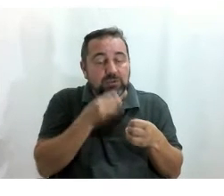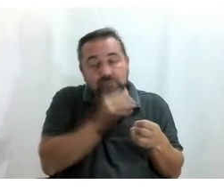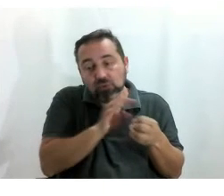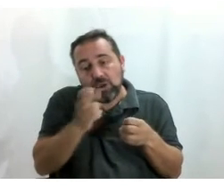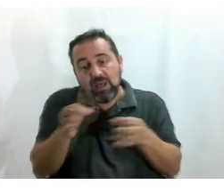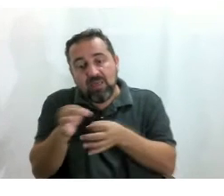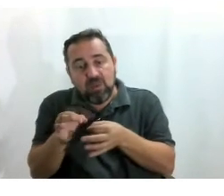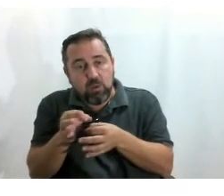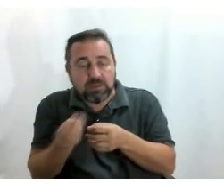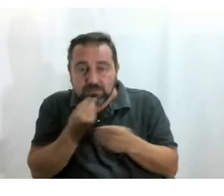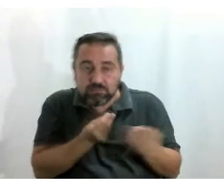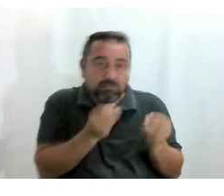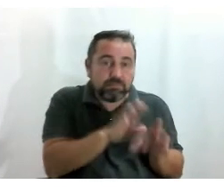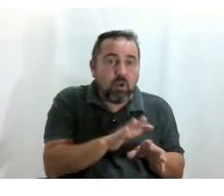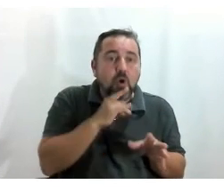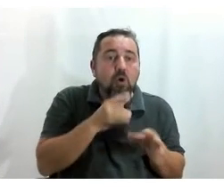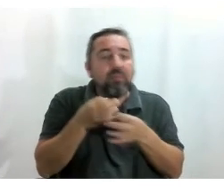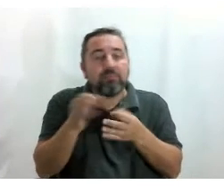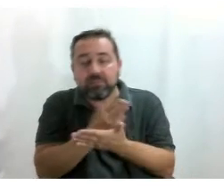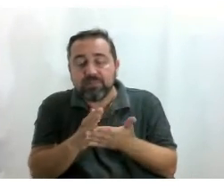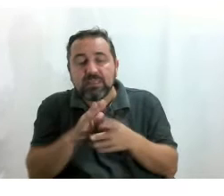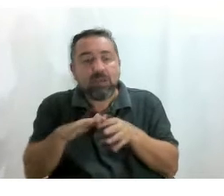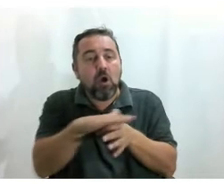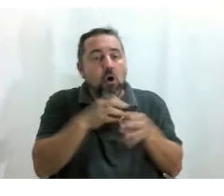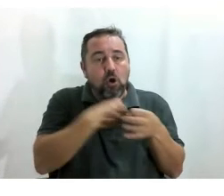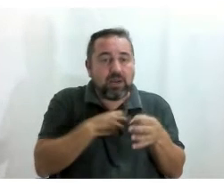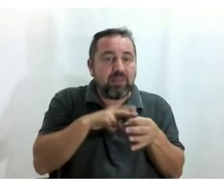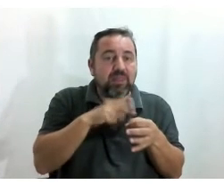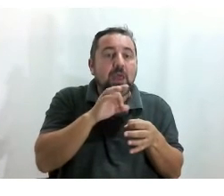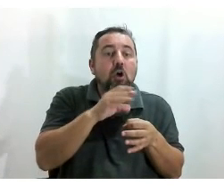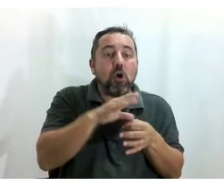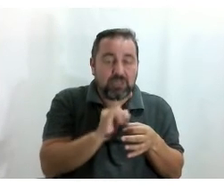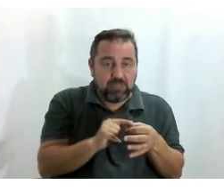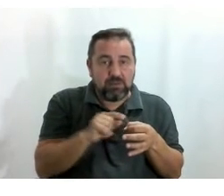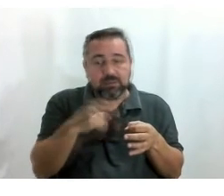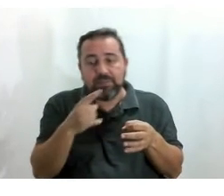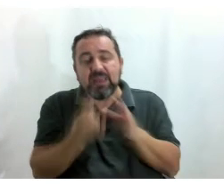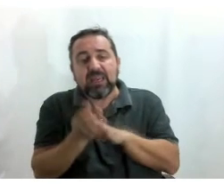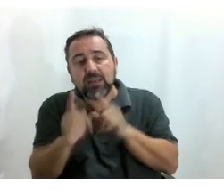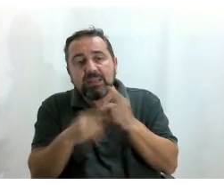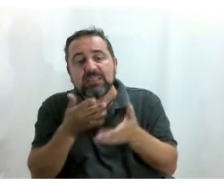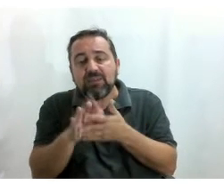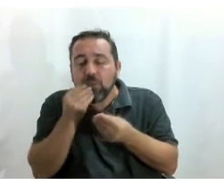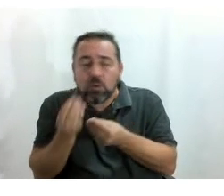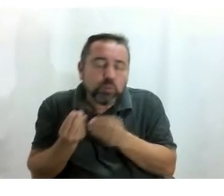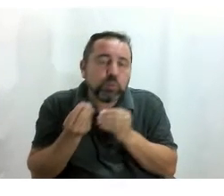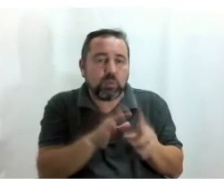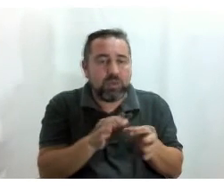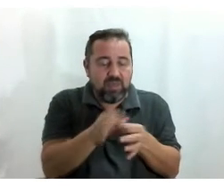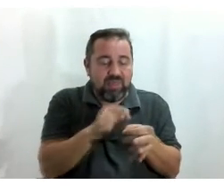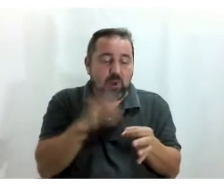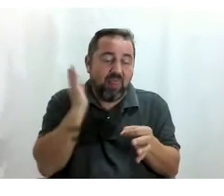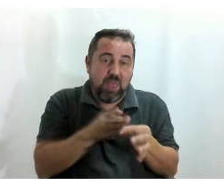bien diferenciar células del órgano de Corti, como las células de soporte, hacia célula ciliada. Pero el caso es sustituir la célula dañada